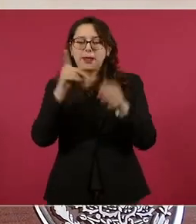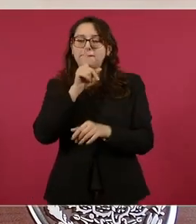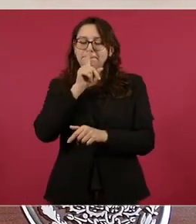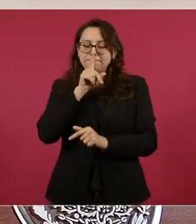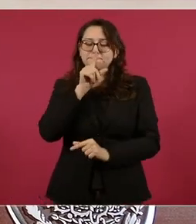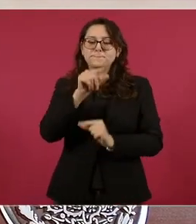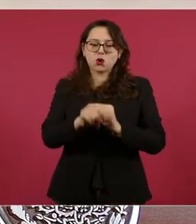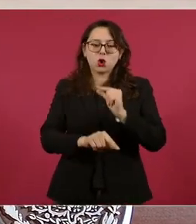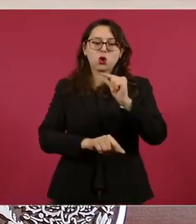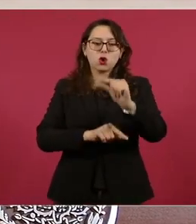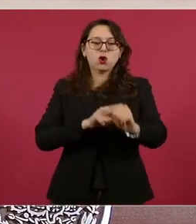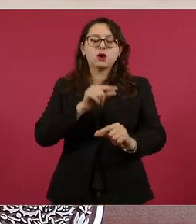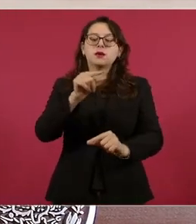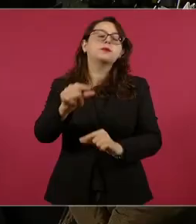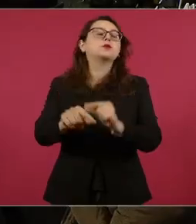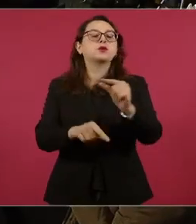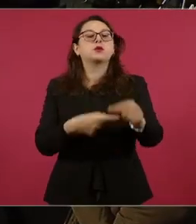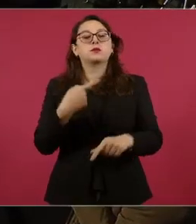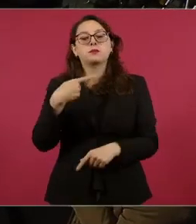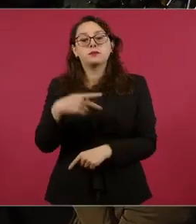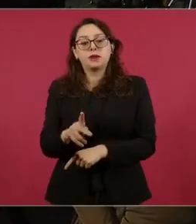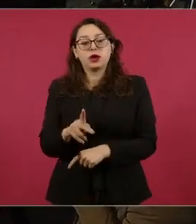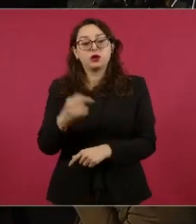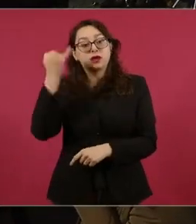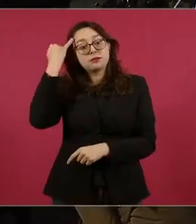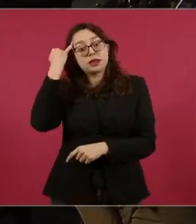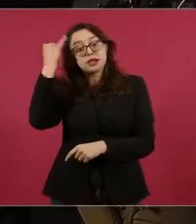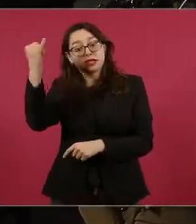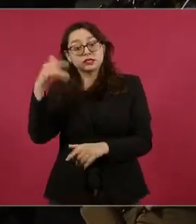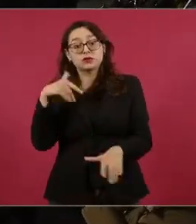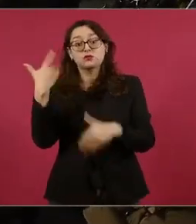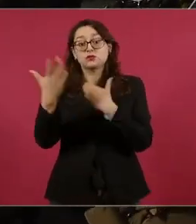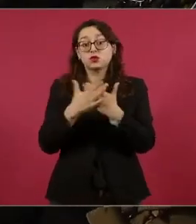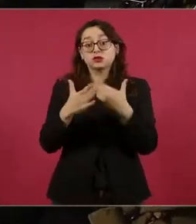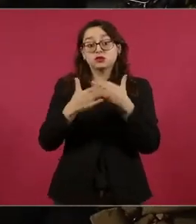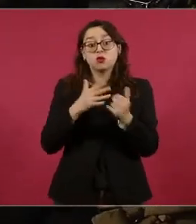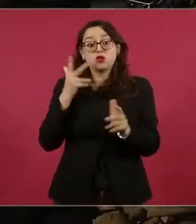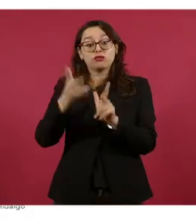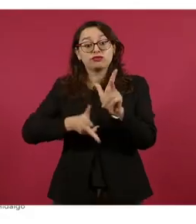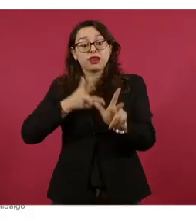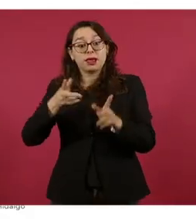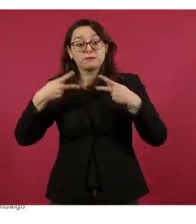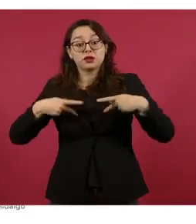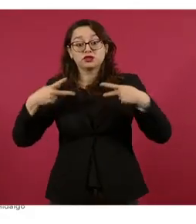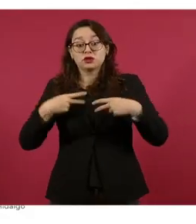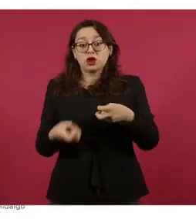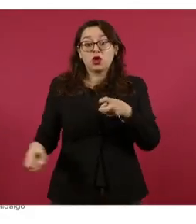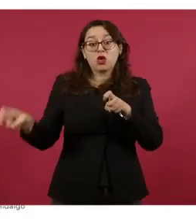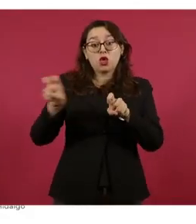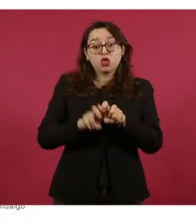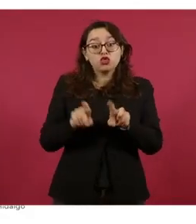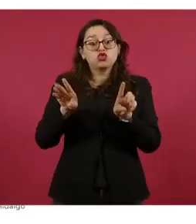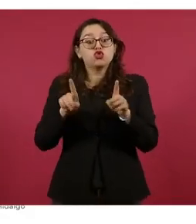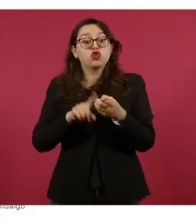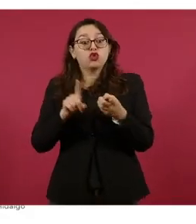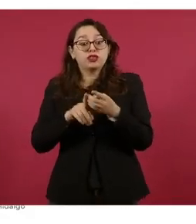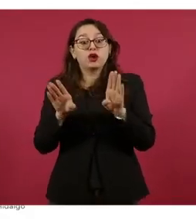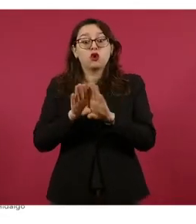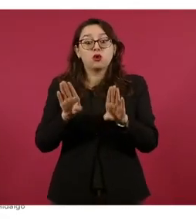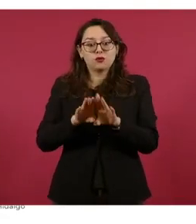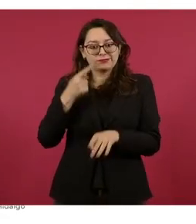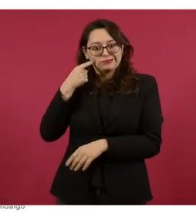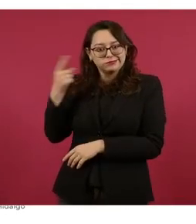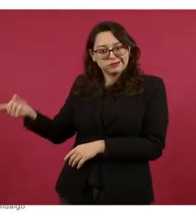nacional Pero sería todo esto es que así estaba